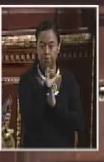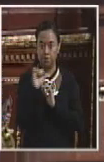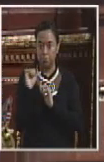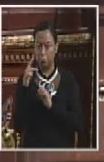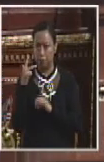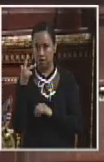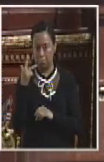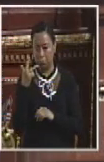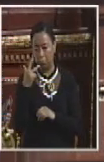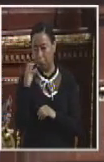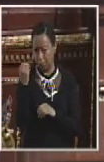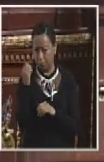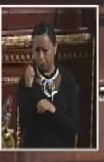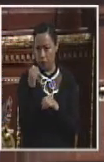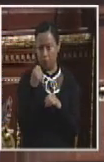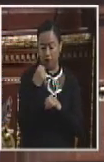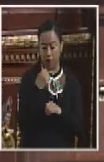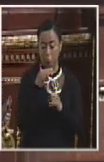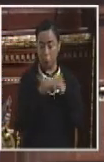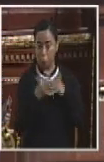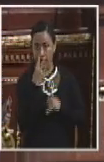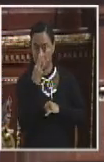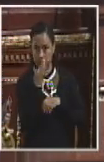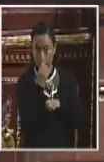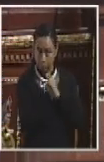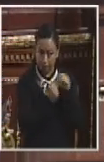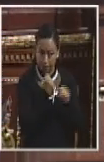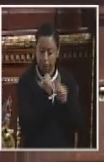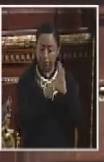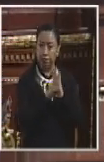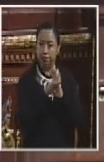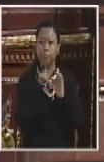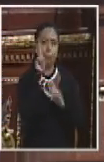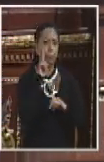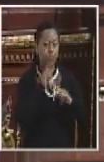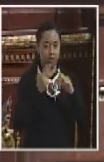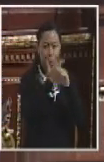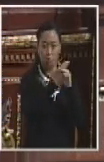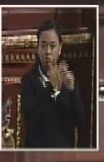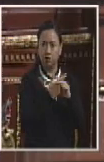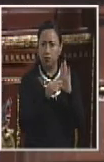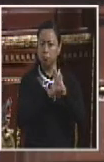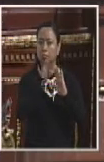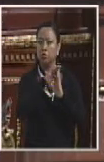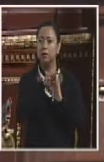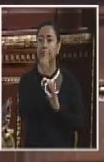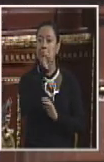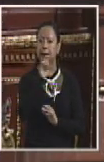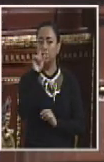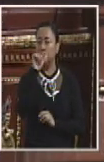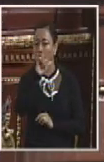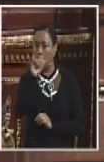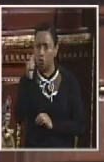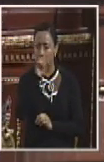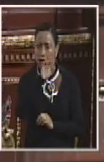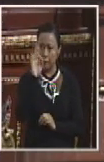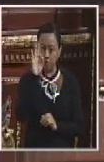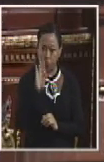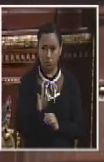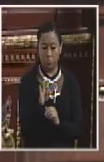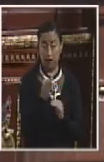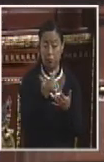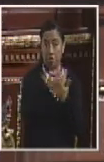los últimos 4 años, el feminicidio se incrementó 111% y su evolución histórica ha registrado